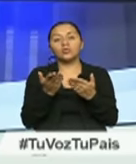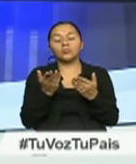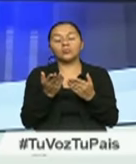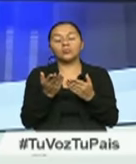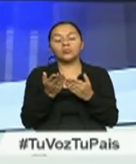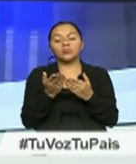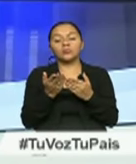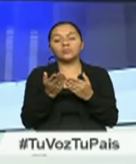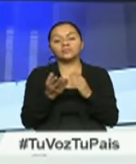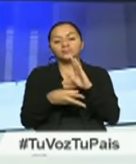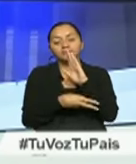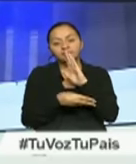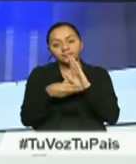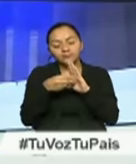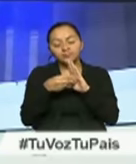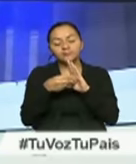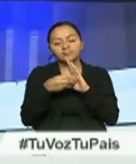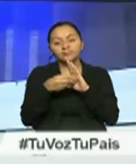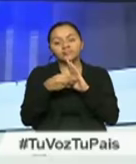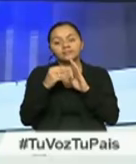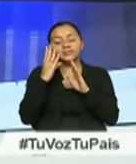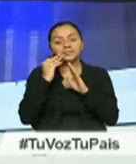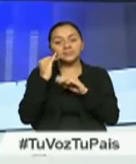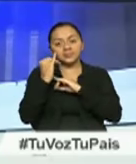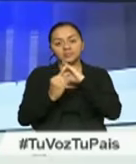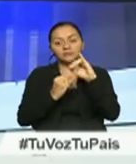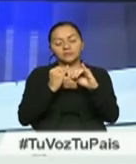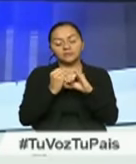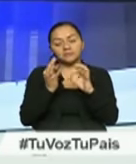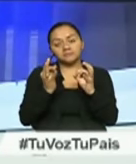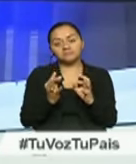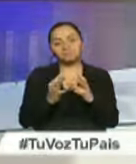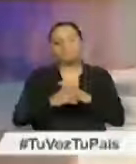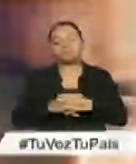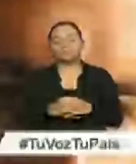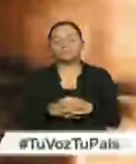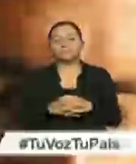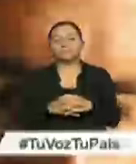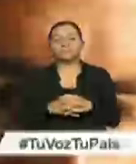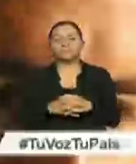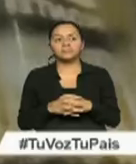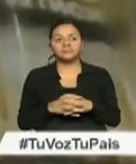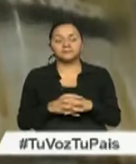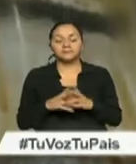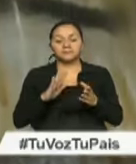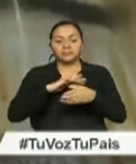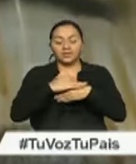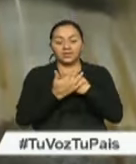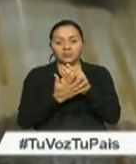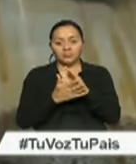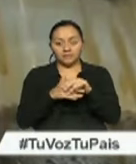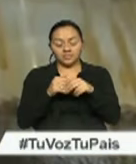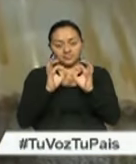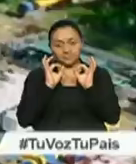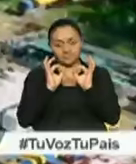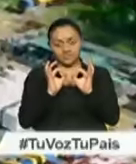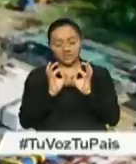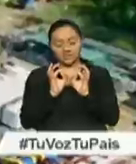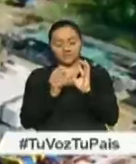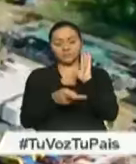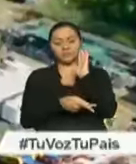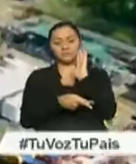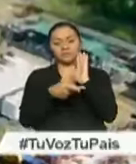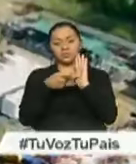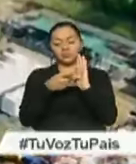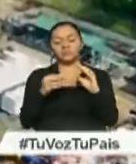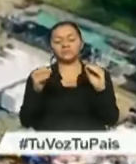riqueza hidrocarburífera. Expertos internacionales lo confirman. El aprovechamiento de los recursos